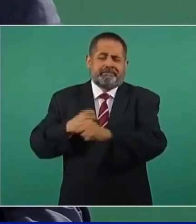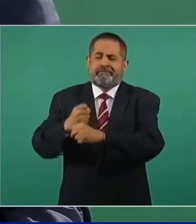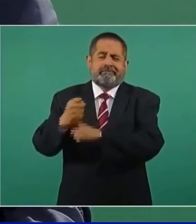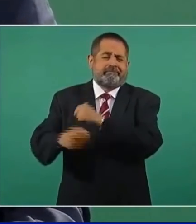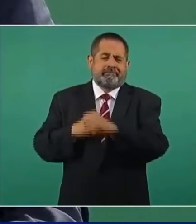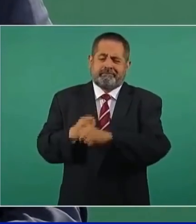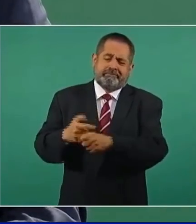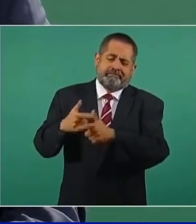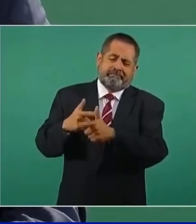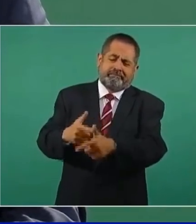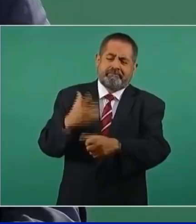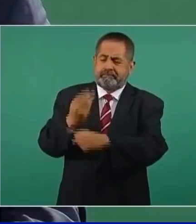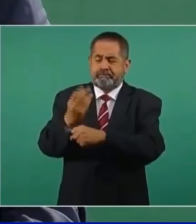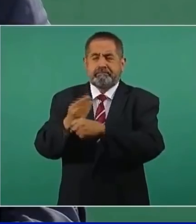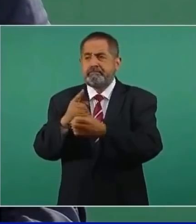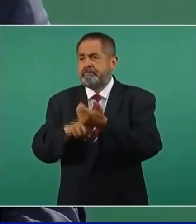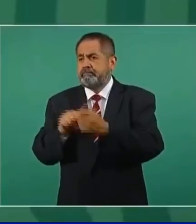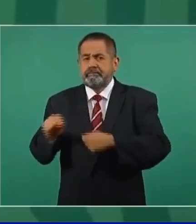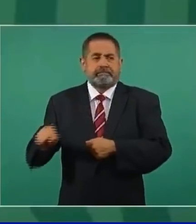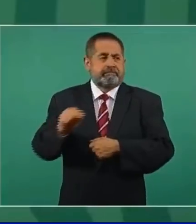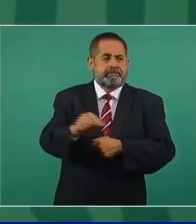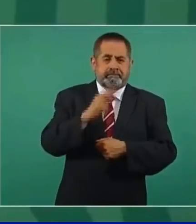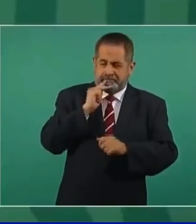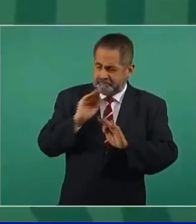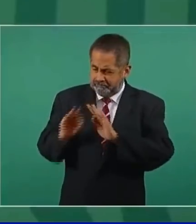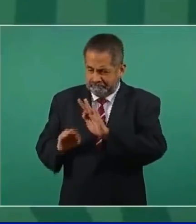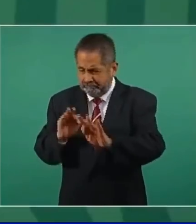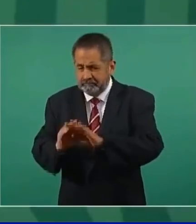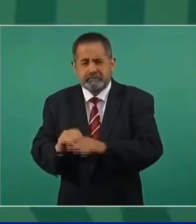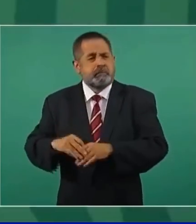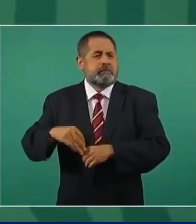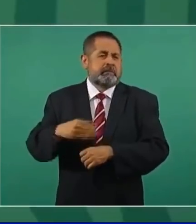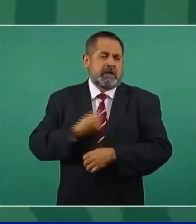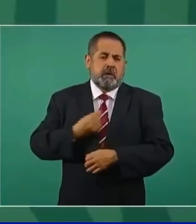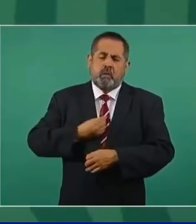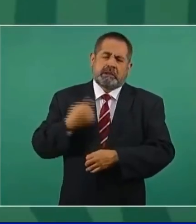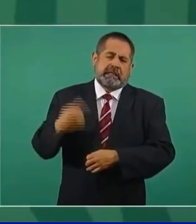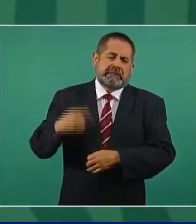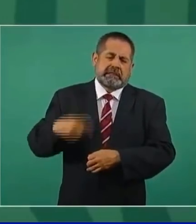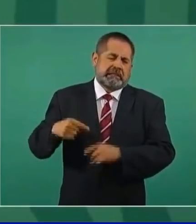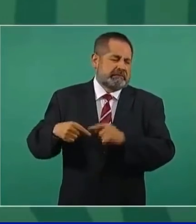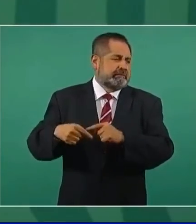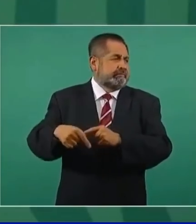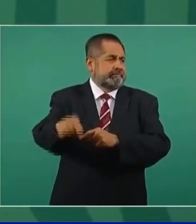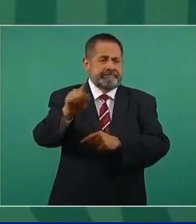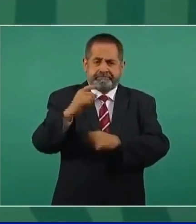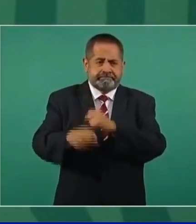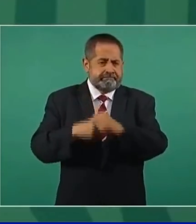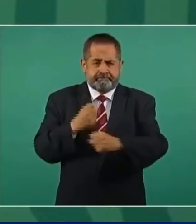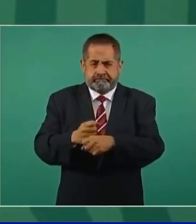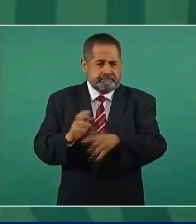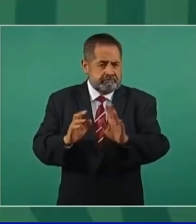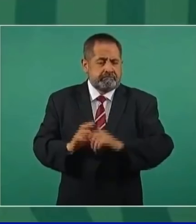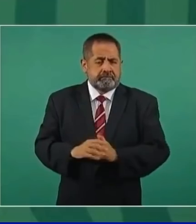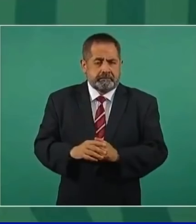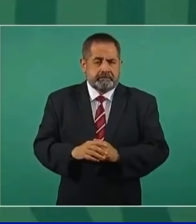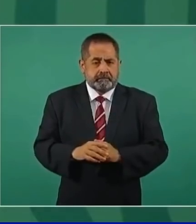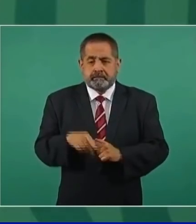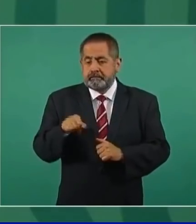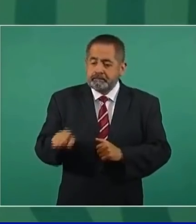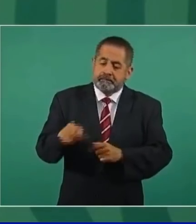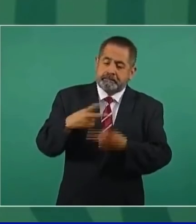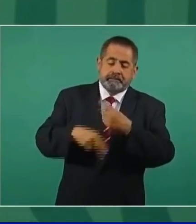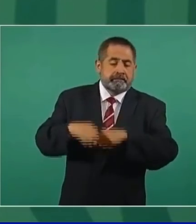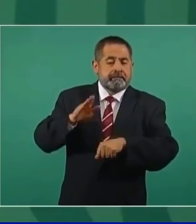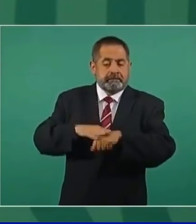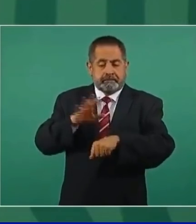esas plantas que vamos a intervenir. Desde luego, es más la energía